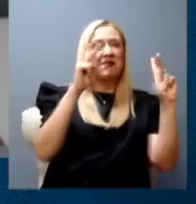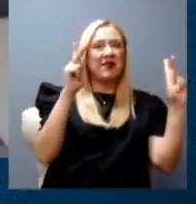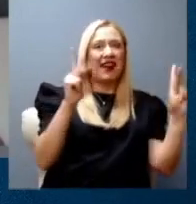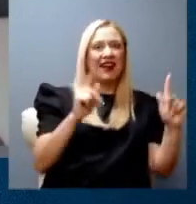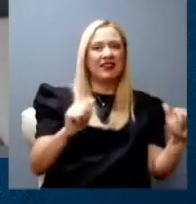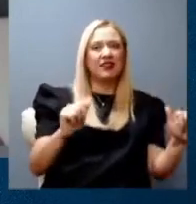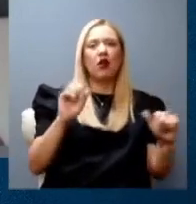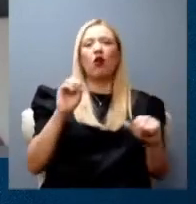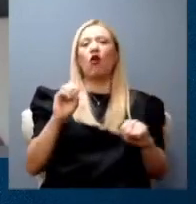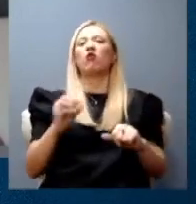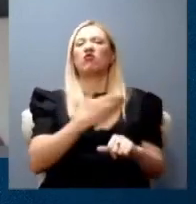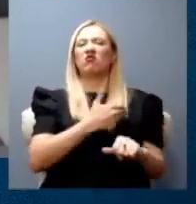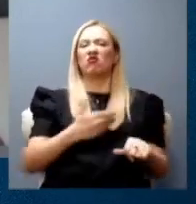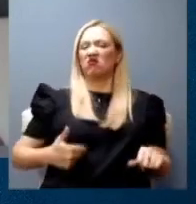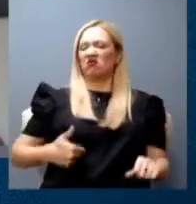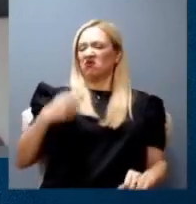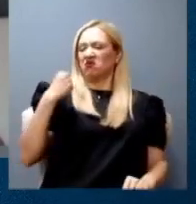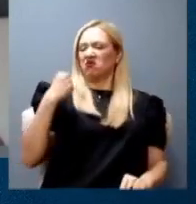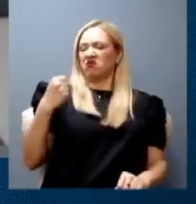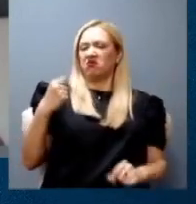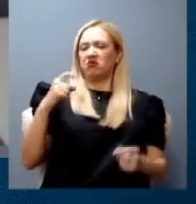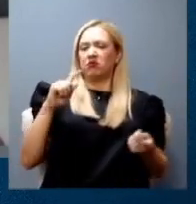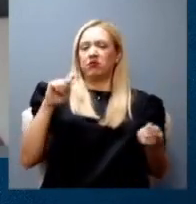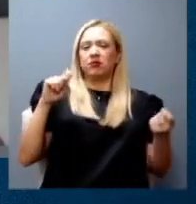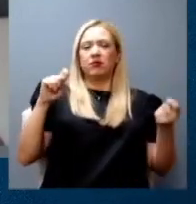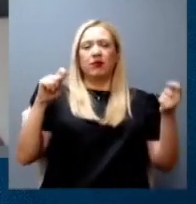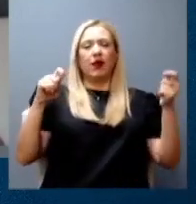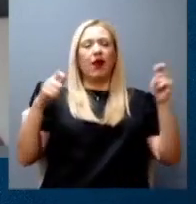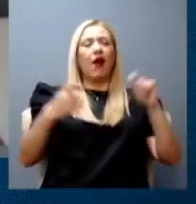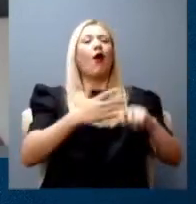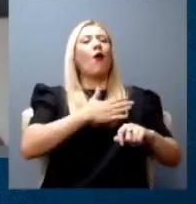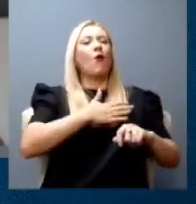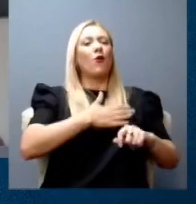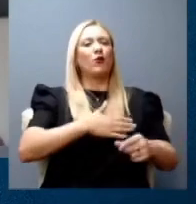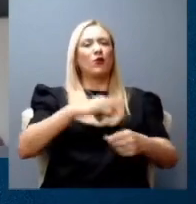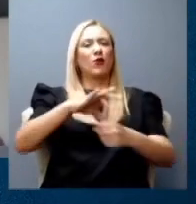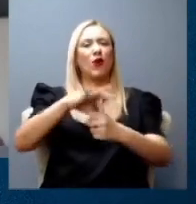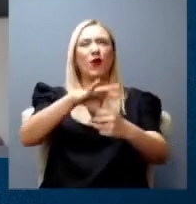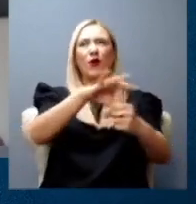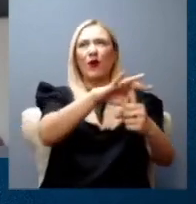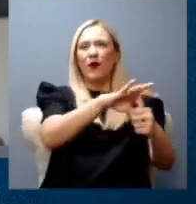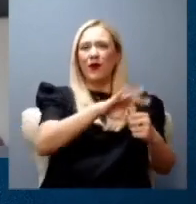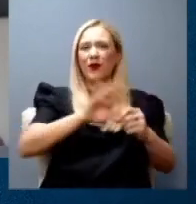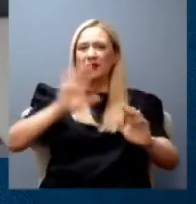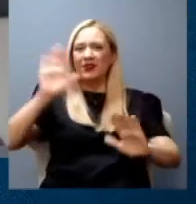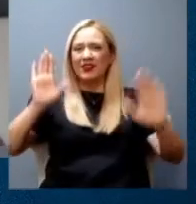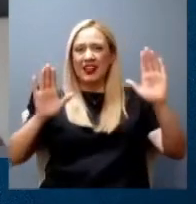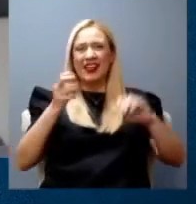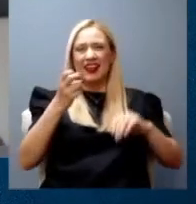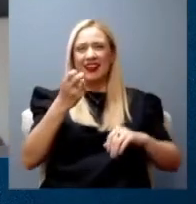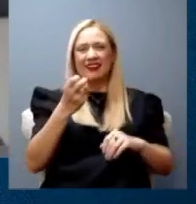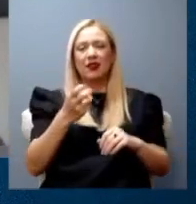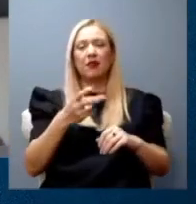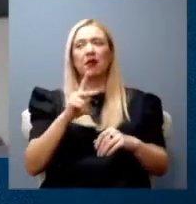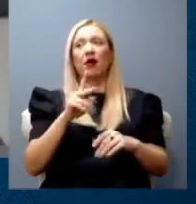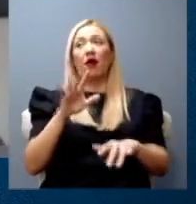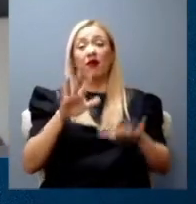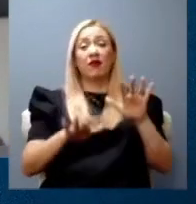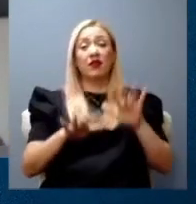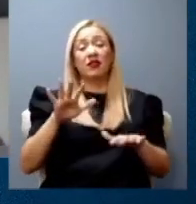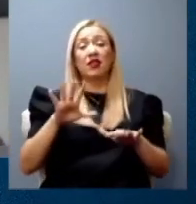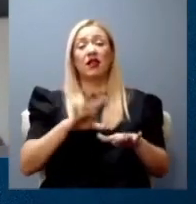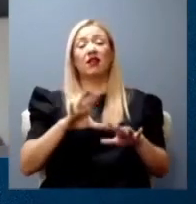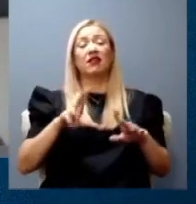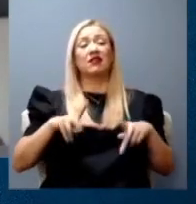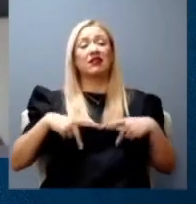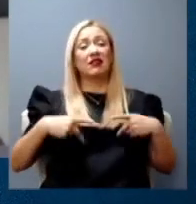democracia, pues normalmente se encuentran debilidades o insuficiencias en las